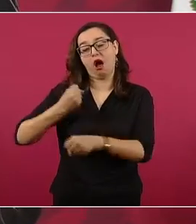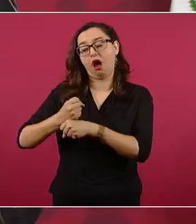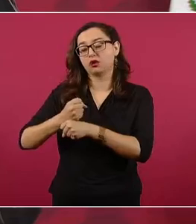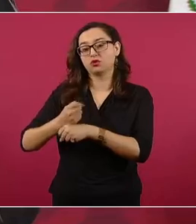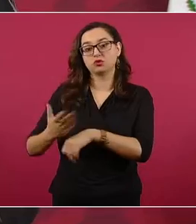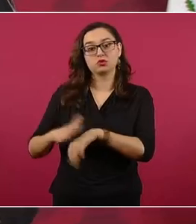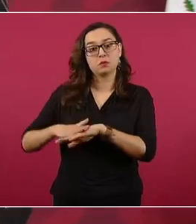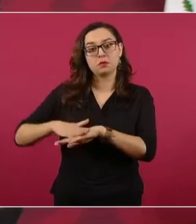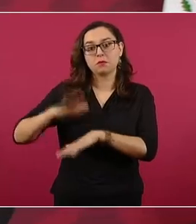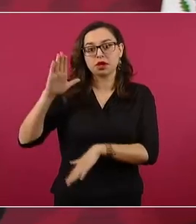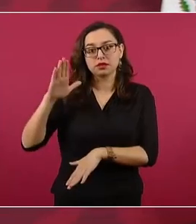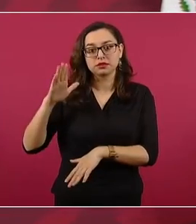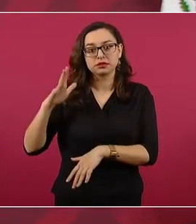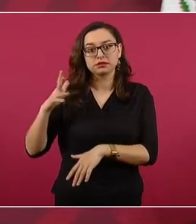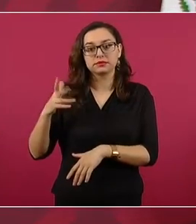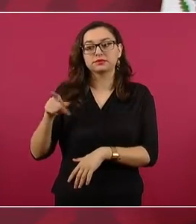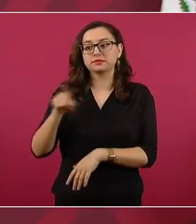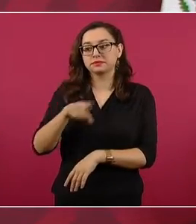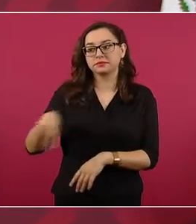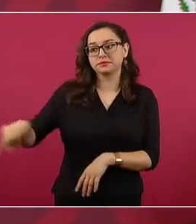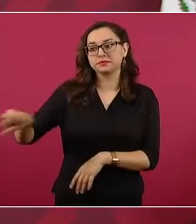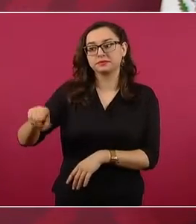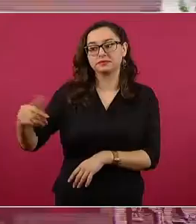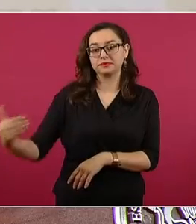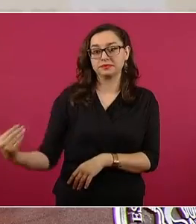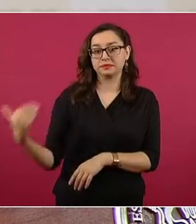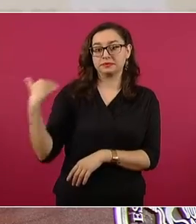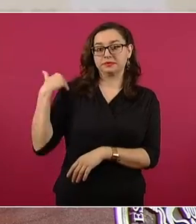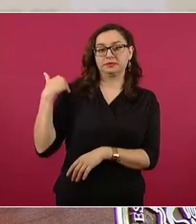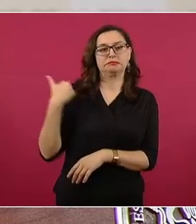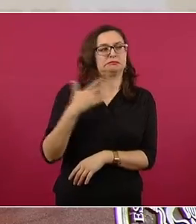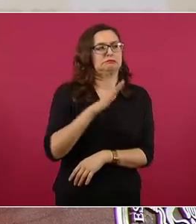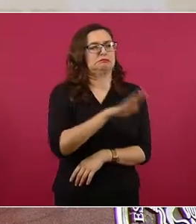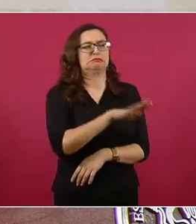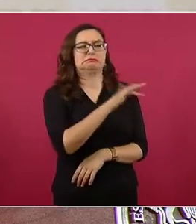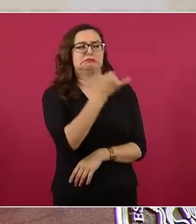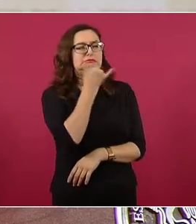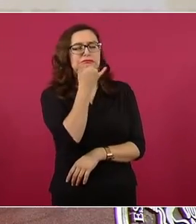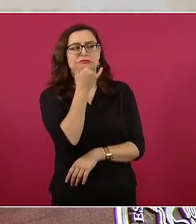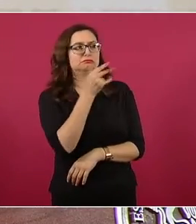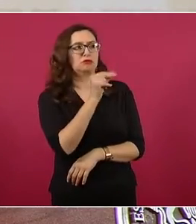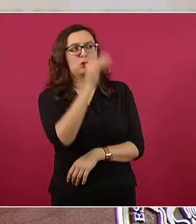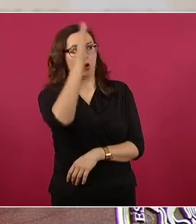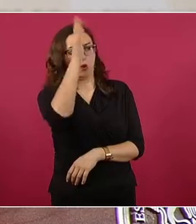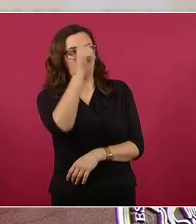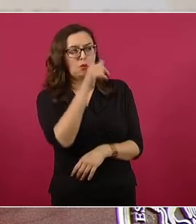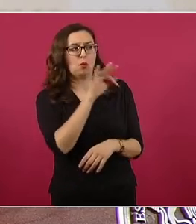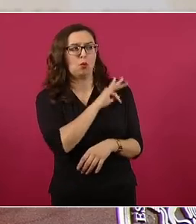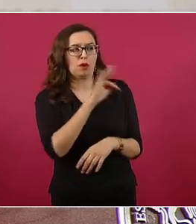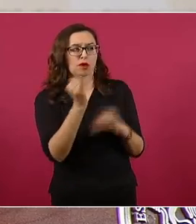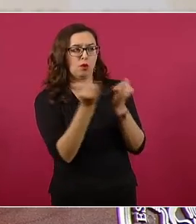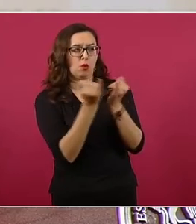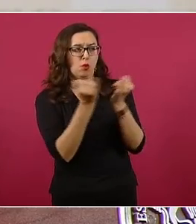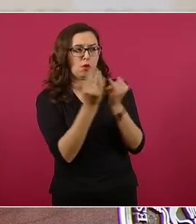y me pidieron de que regresara a como estaba anteriormente,